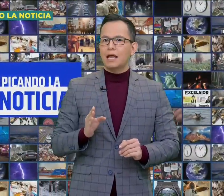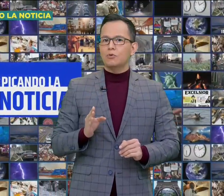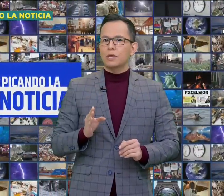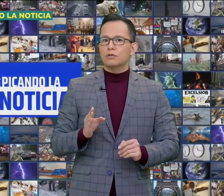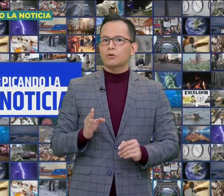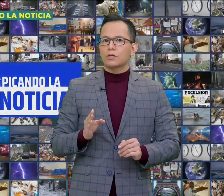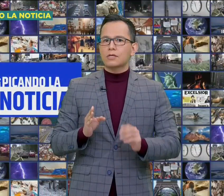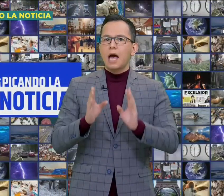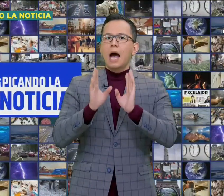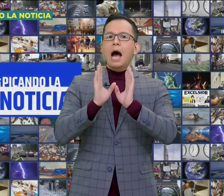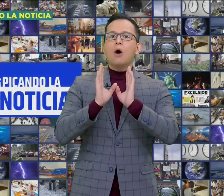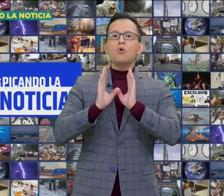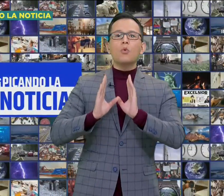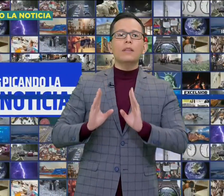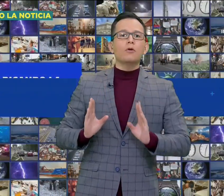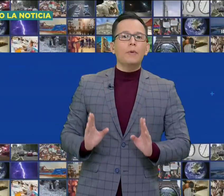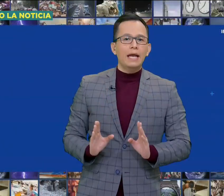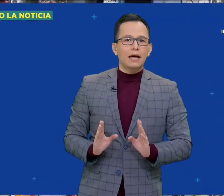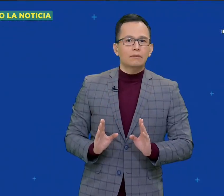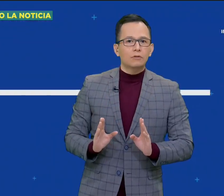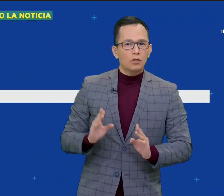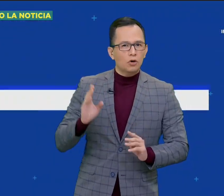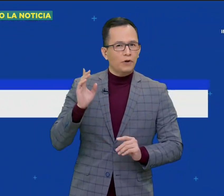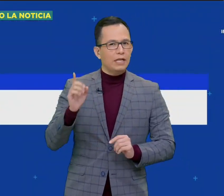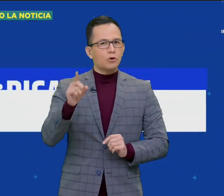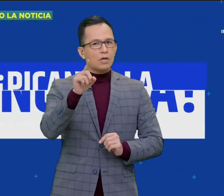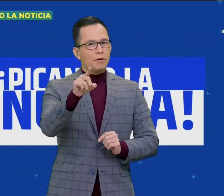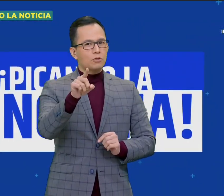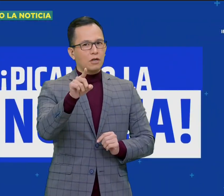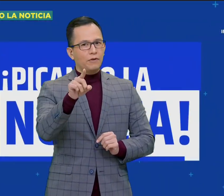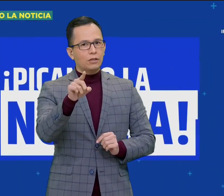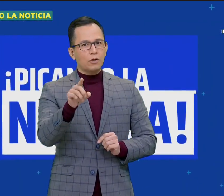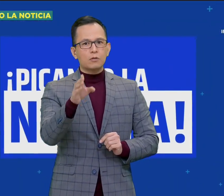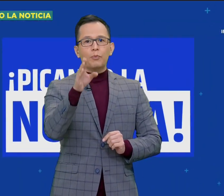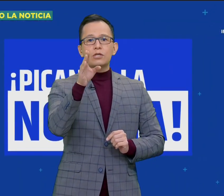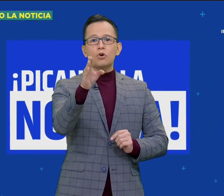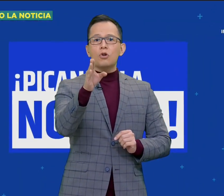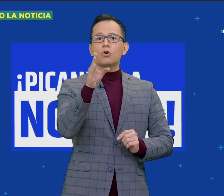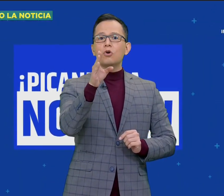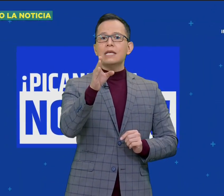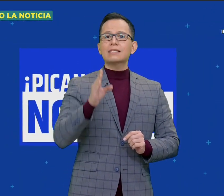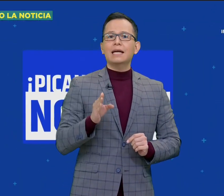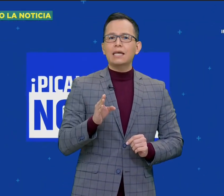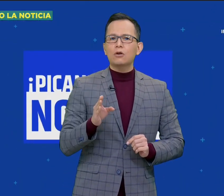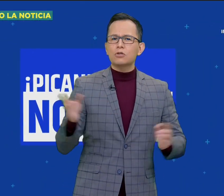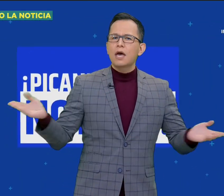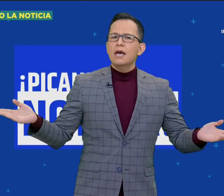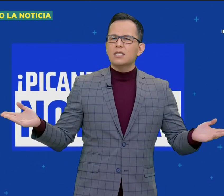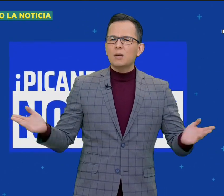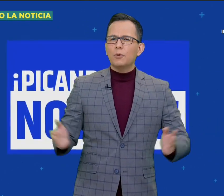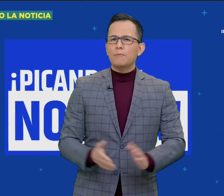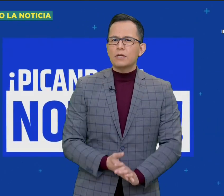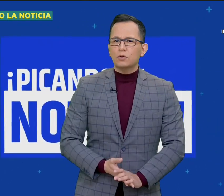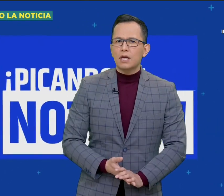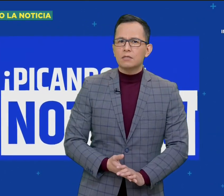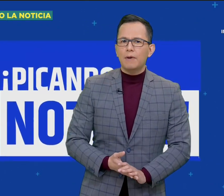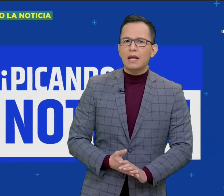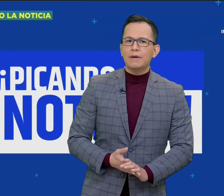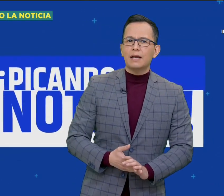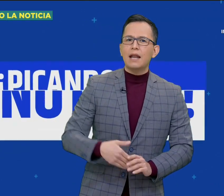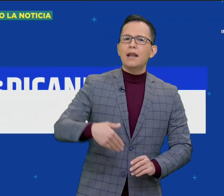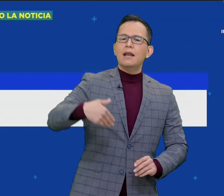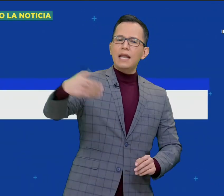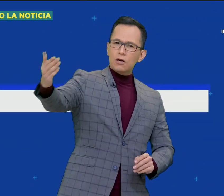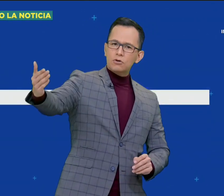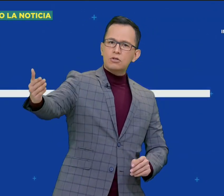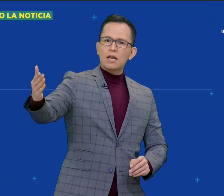pasar algunas cosas. Aun cuando vengan de oligofrénicos ávidos de reflectores, pues solo con escándalos, ese tipo de personas van a